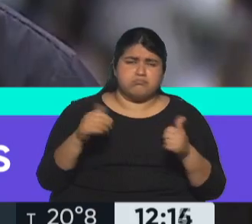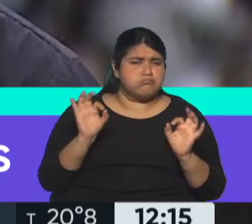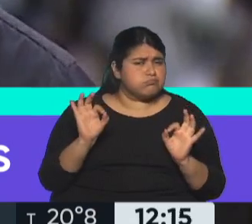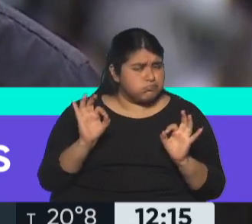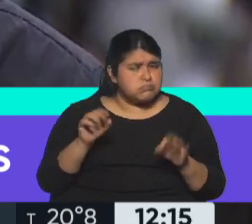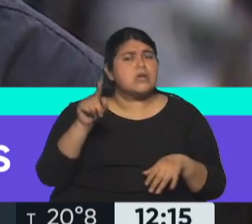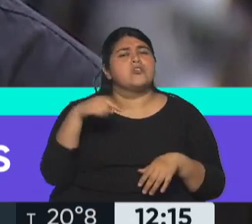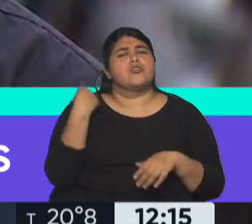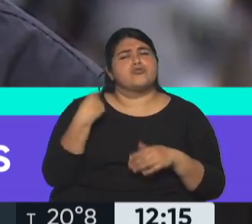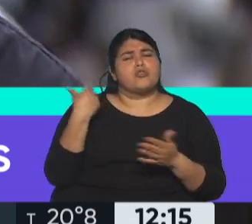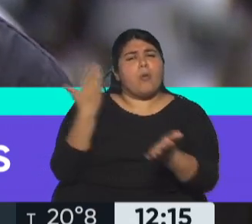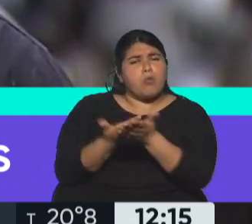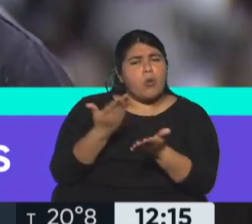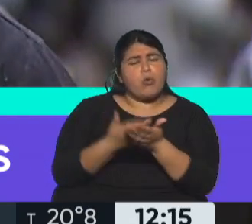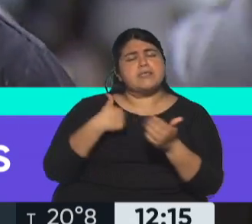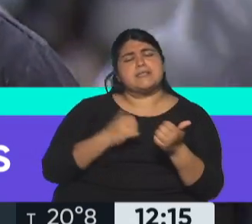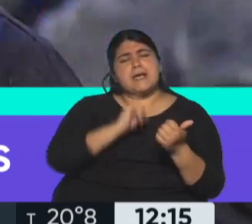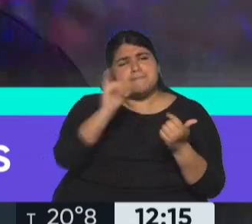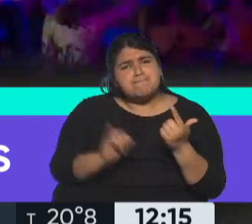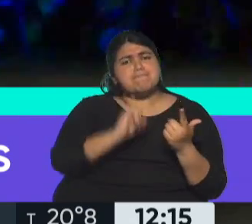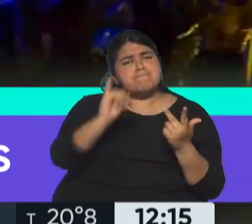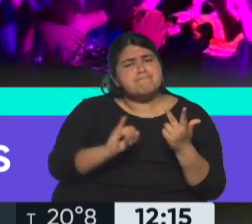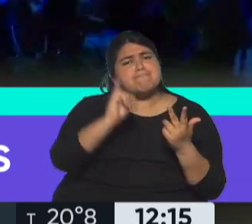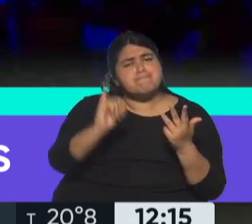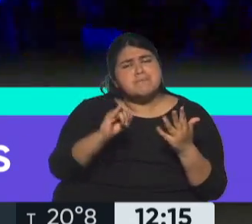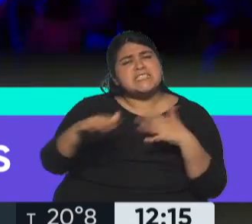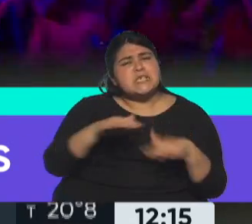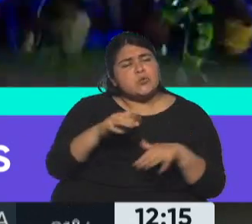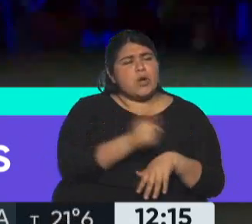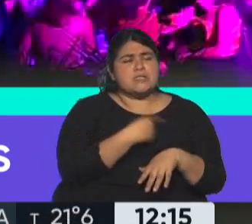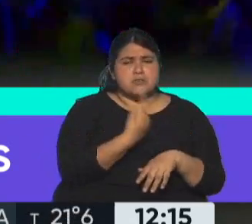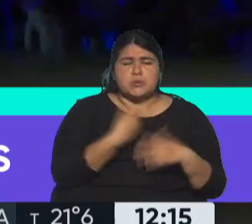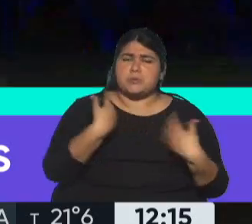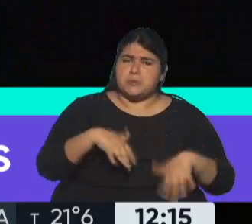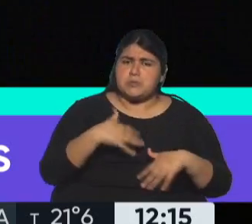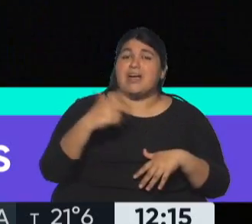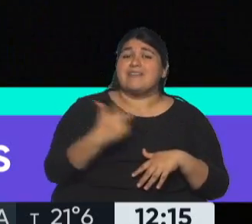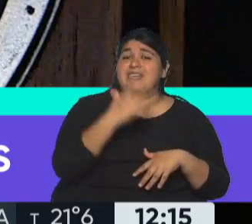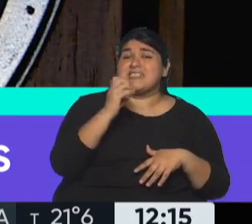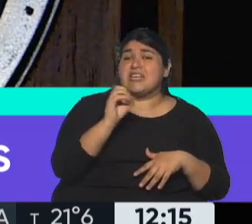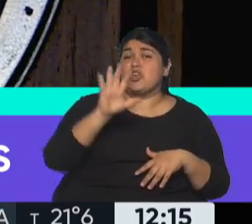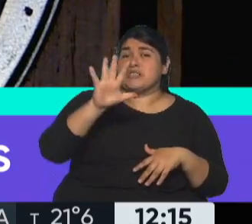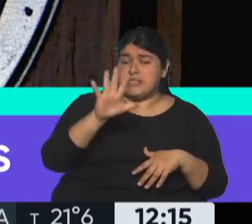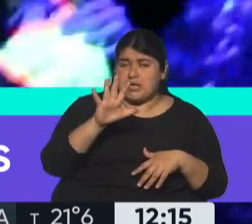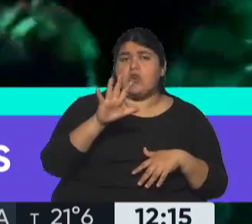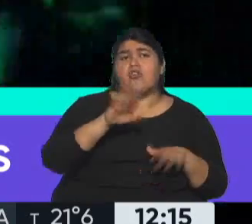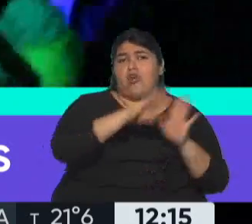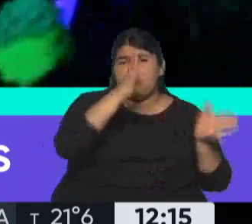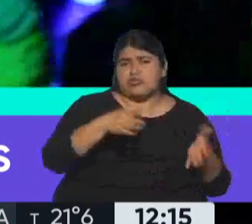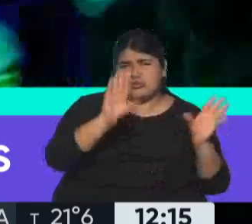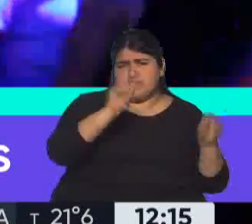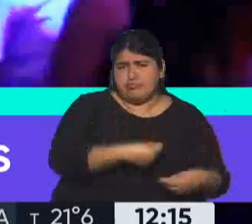hemos volcado nuestras inquietudes, por la cual estamos en 305 discotecas en quebrantos que han